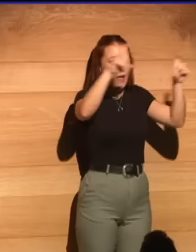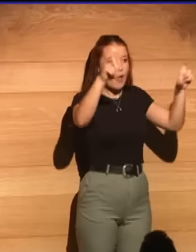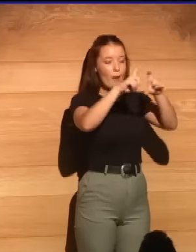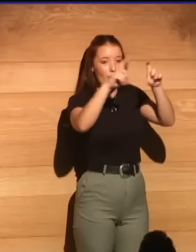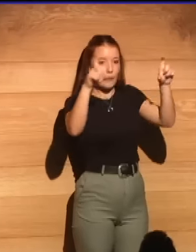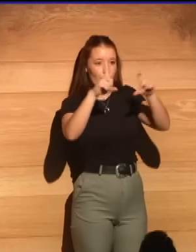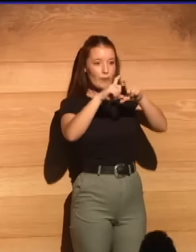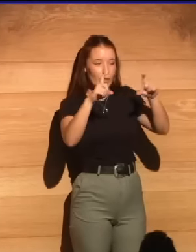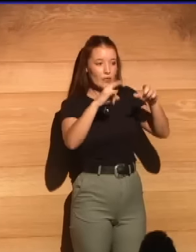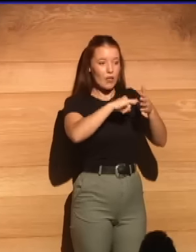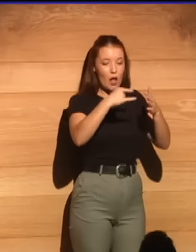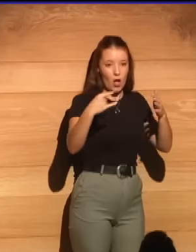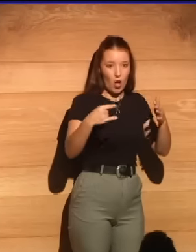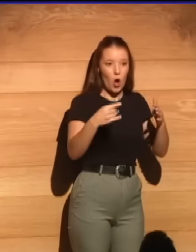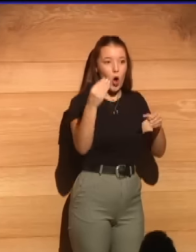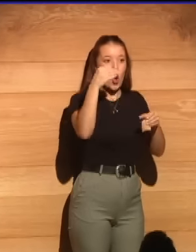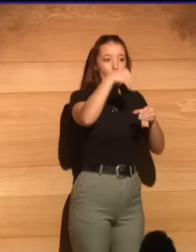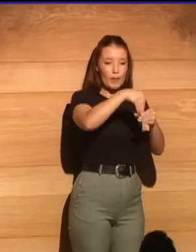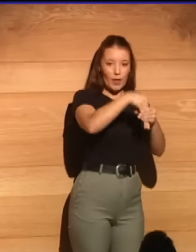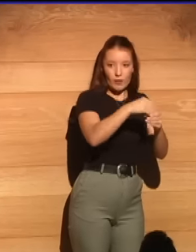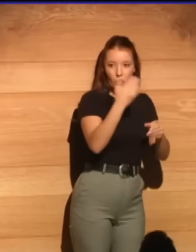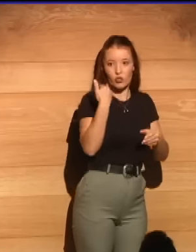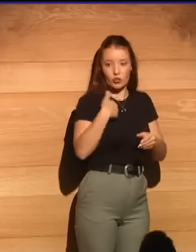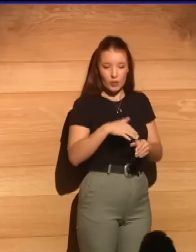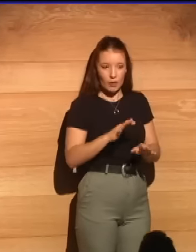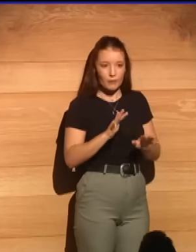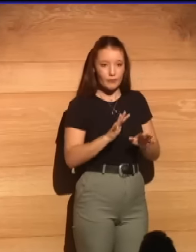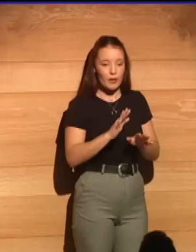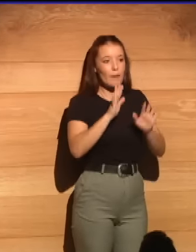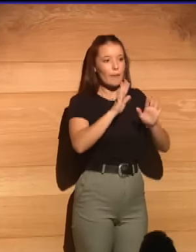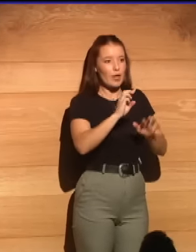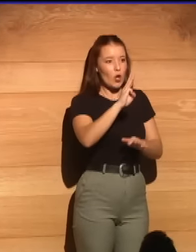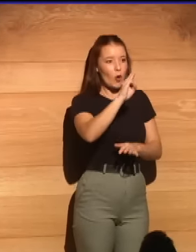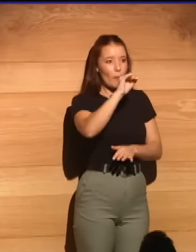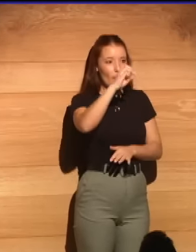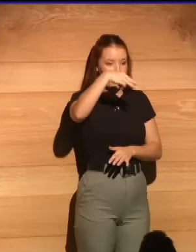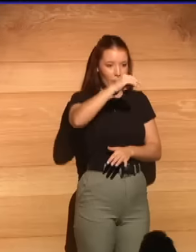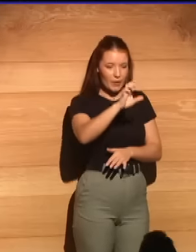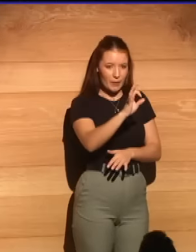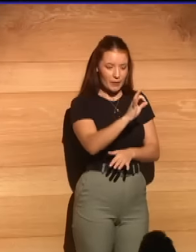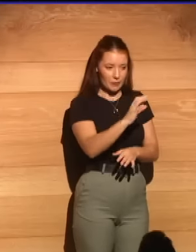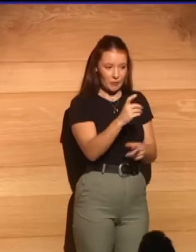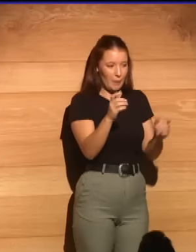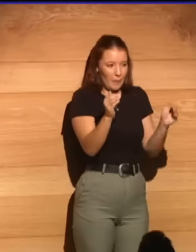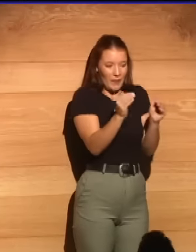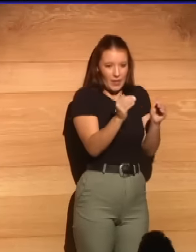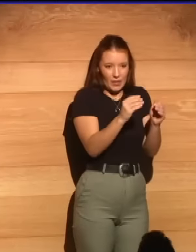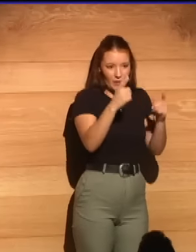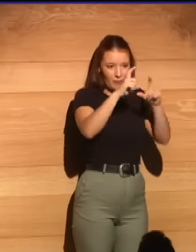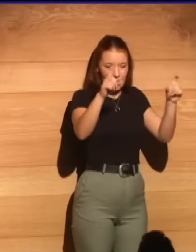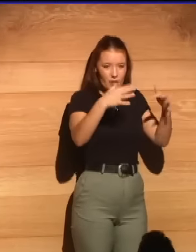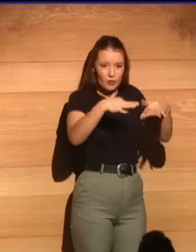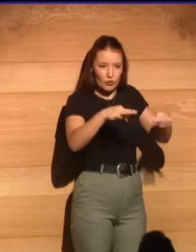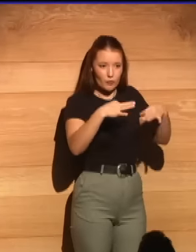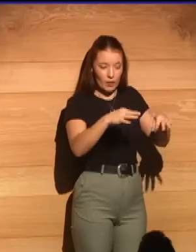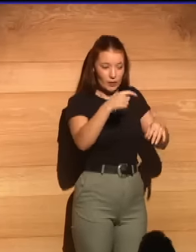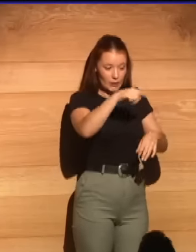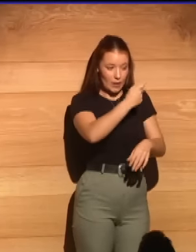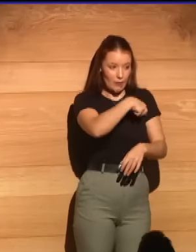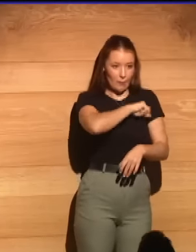tenían incorporado como una opción, pero en ningún caso la pyme española había considerado el teletrabajo o un autónomo no había considerado